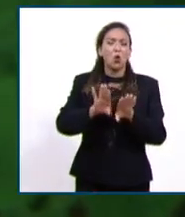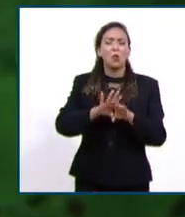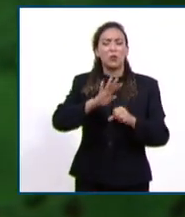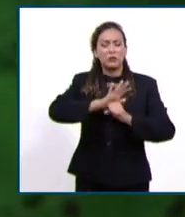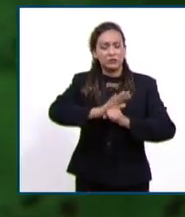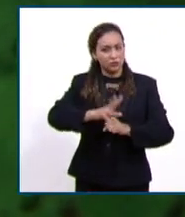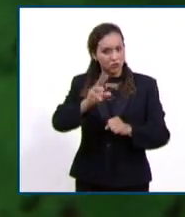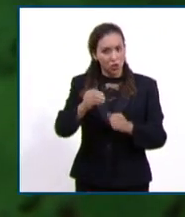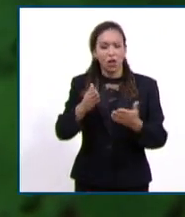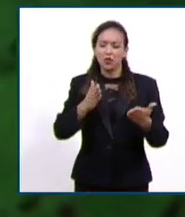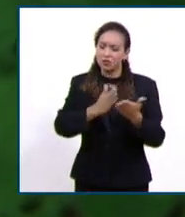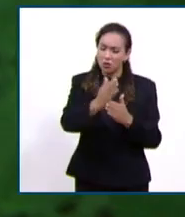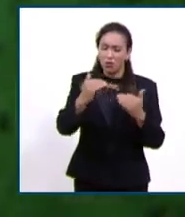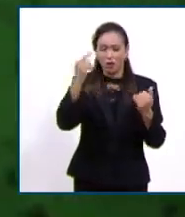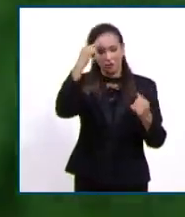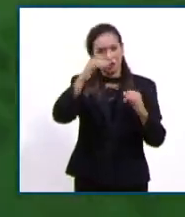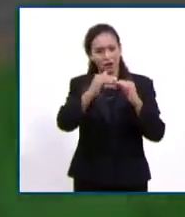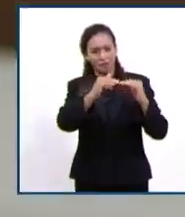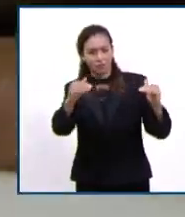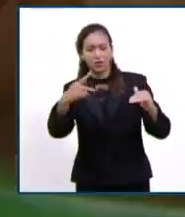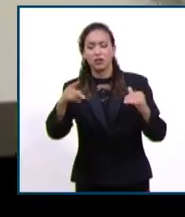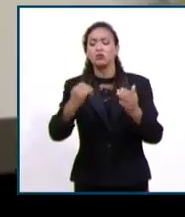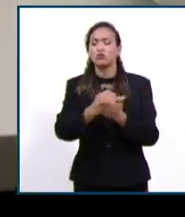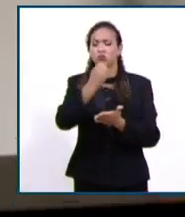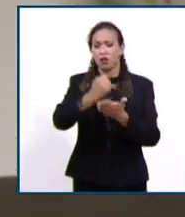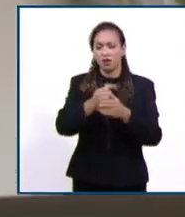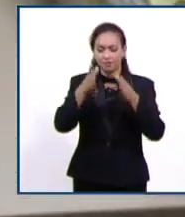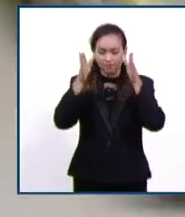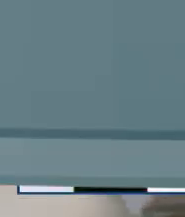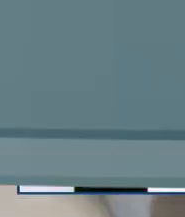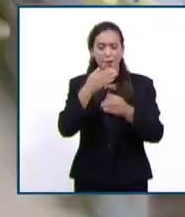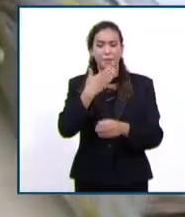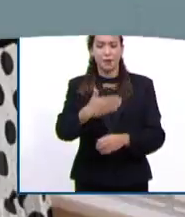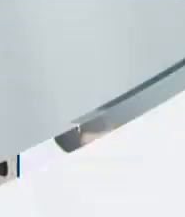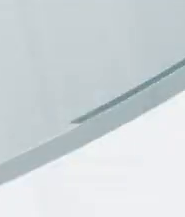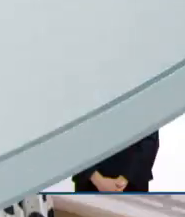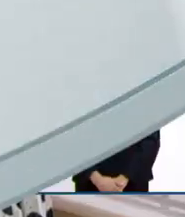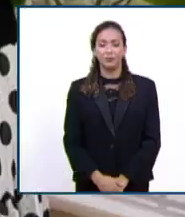judicial y la imparcialidad de sus resoluciones.